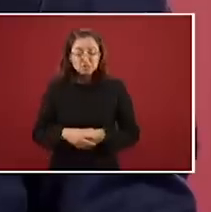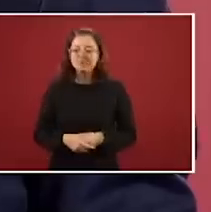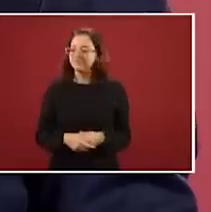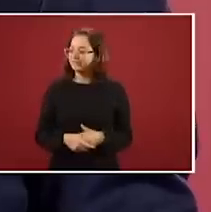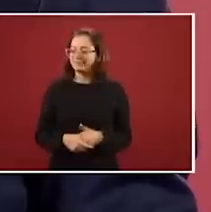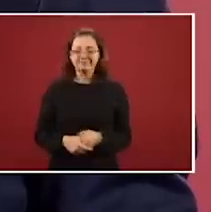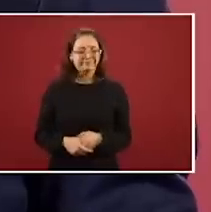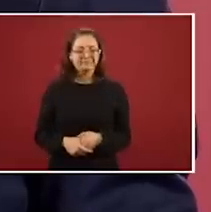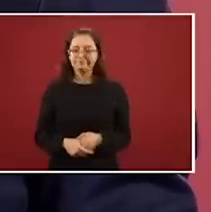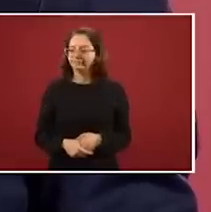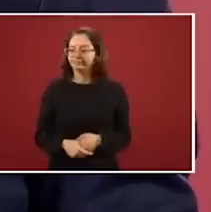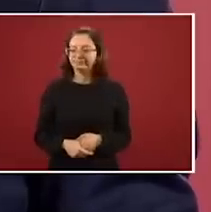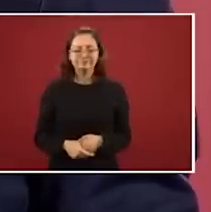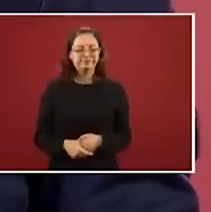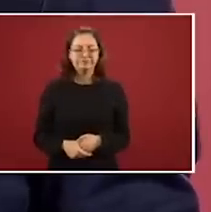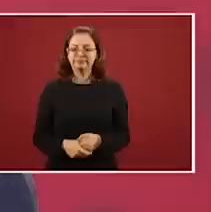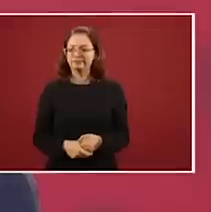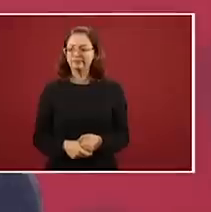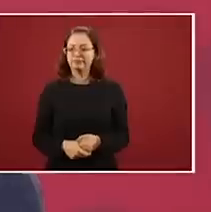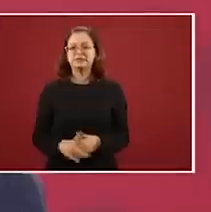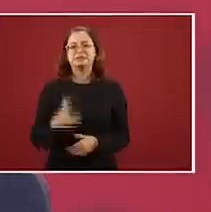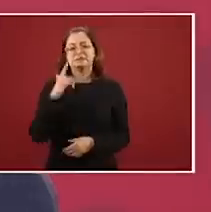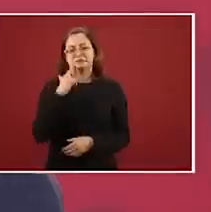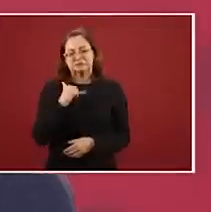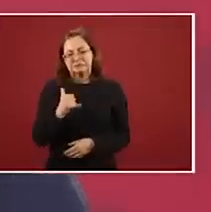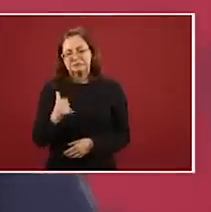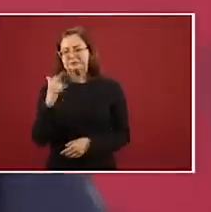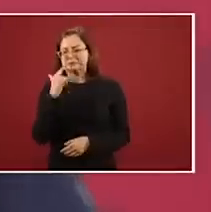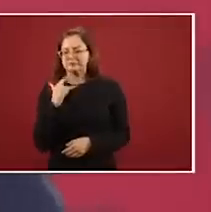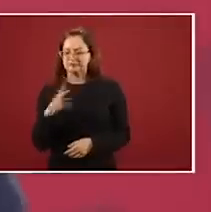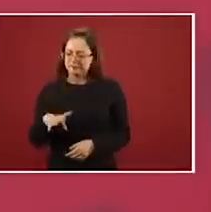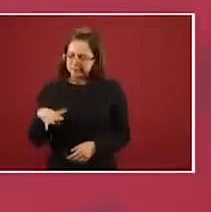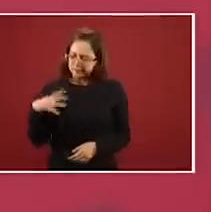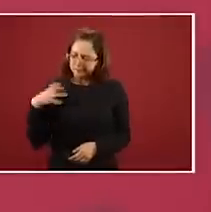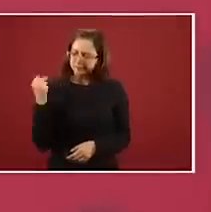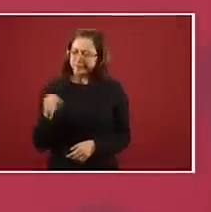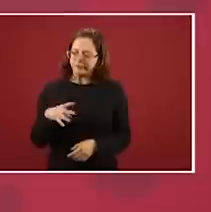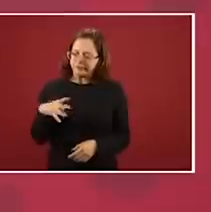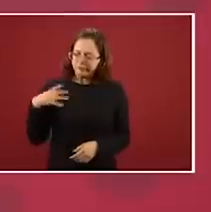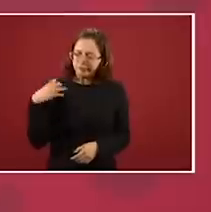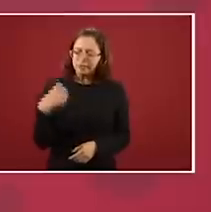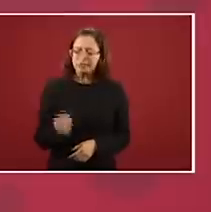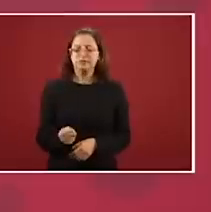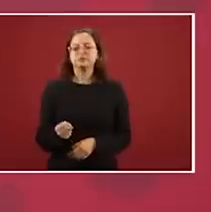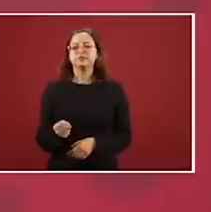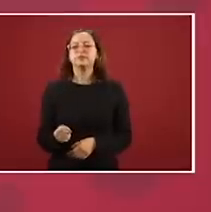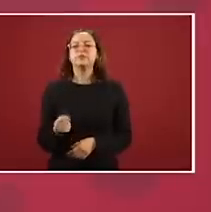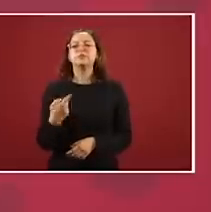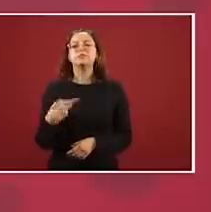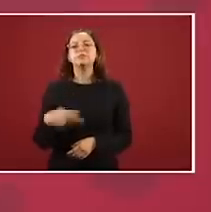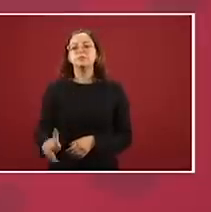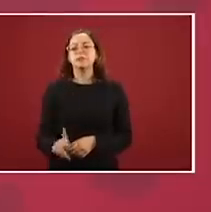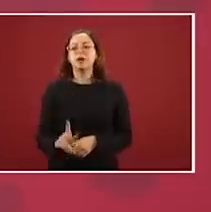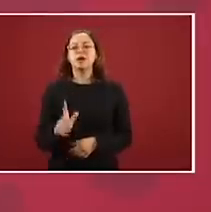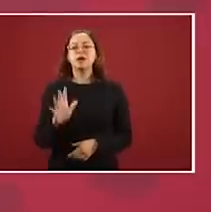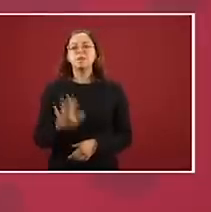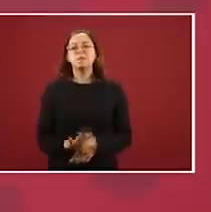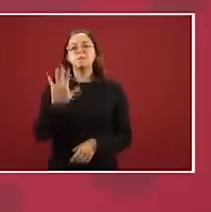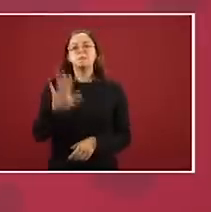No, nos va a costar. Esto es como una carrera de obstáculos.